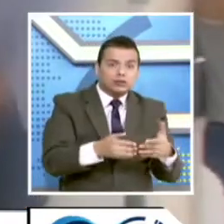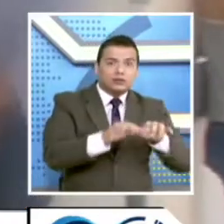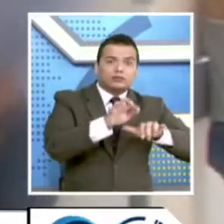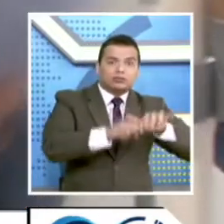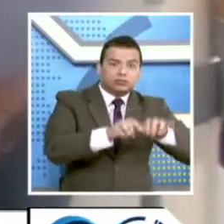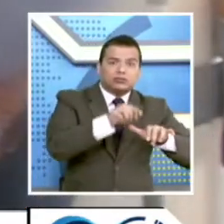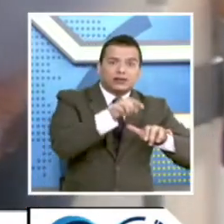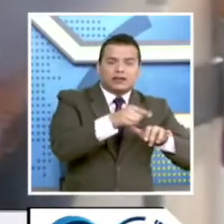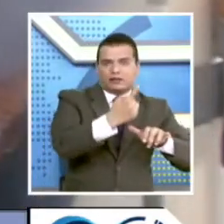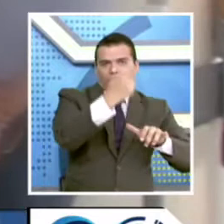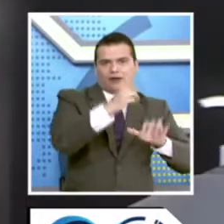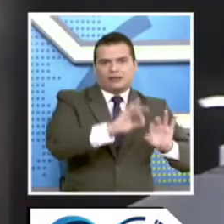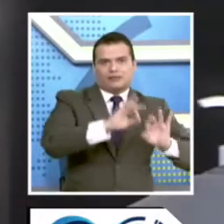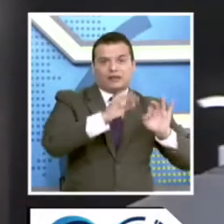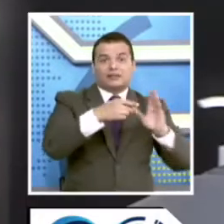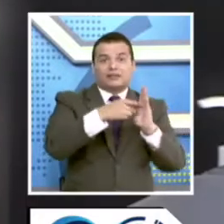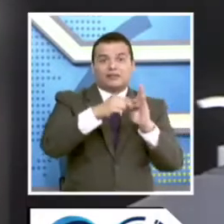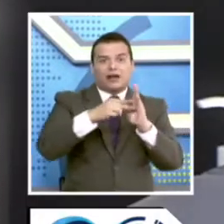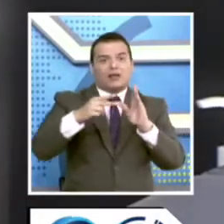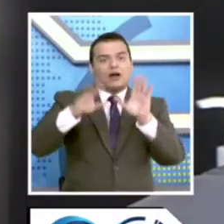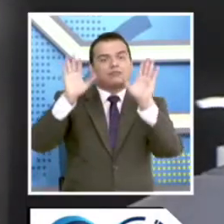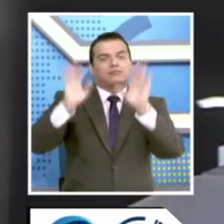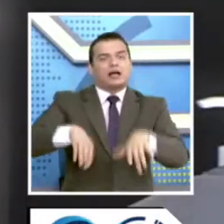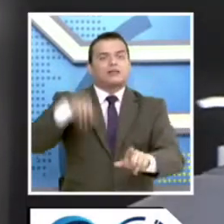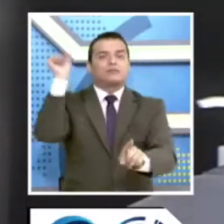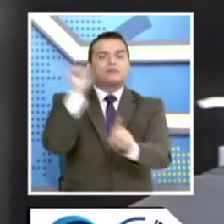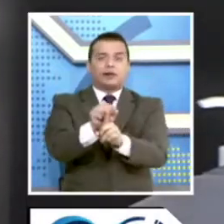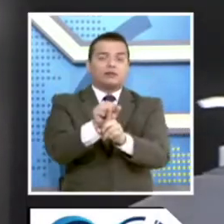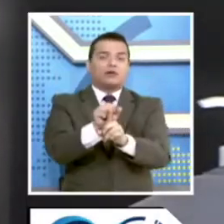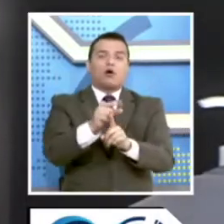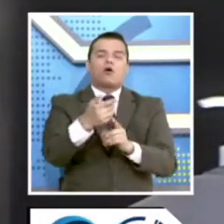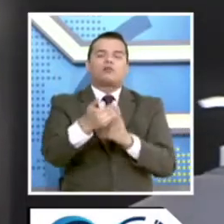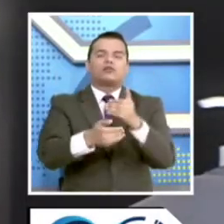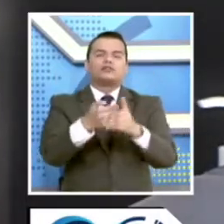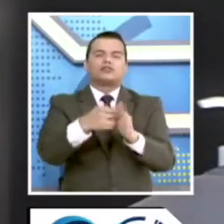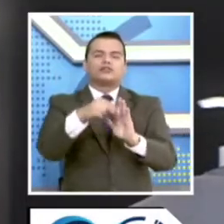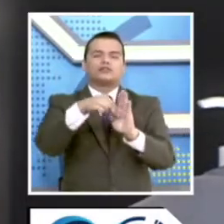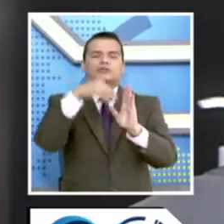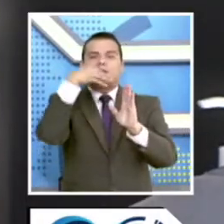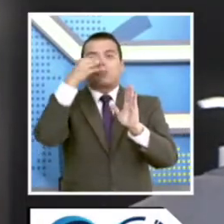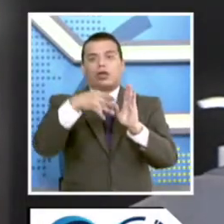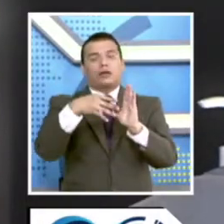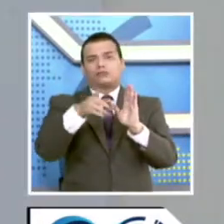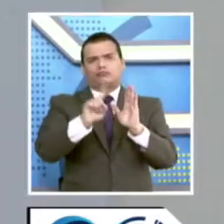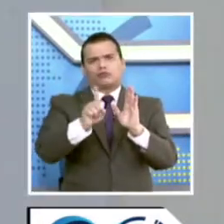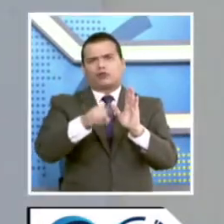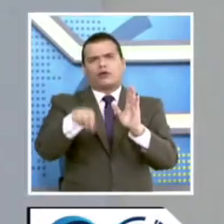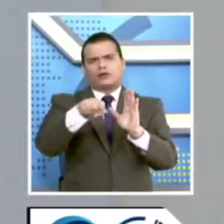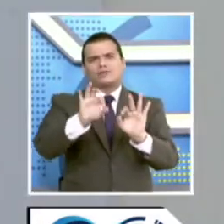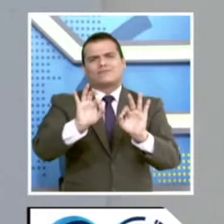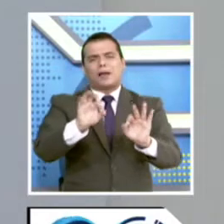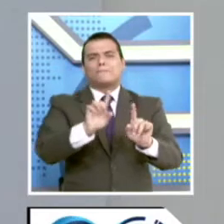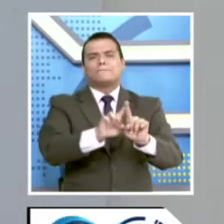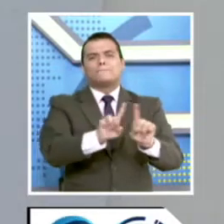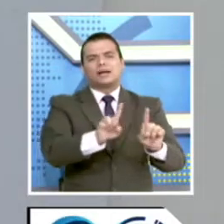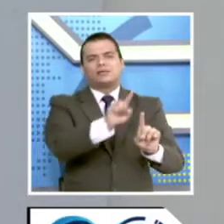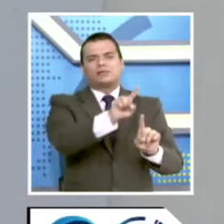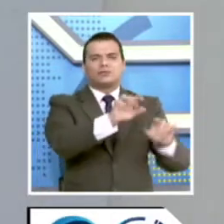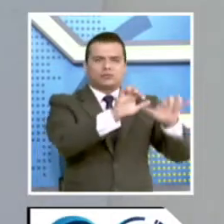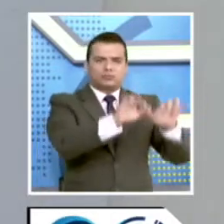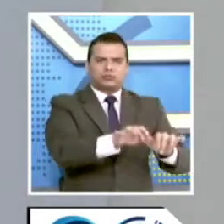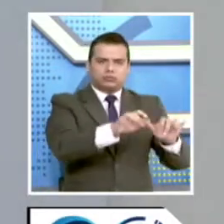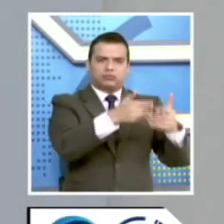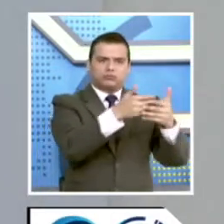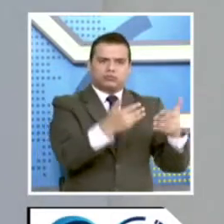que con una falta de adherencia a los protocolos y a las guías de atención. ¿Sí? Esto quiero que quede muy